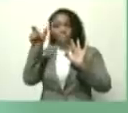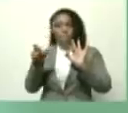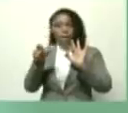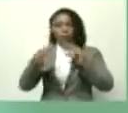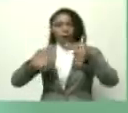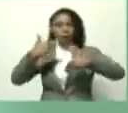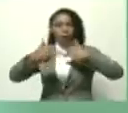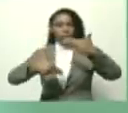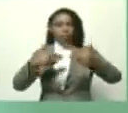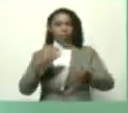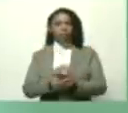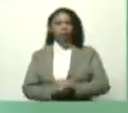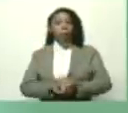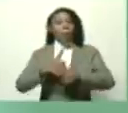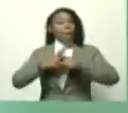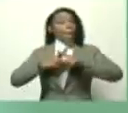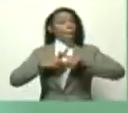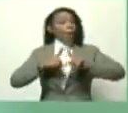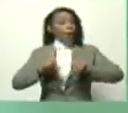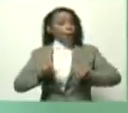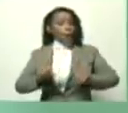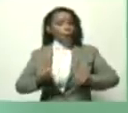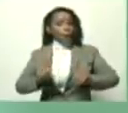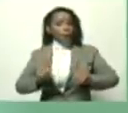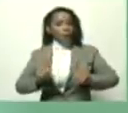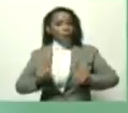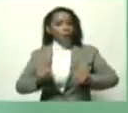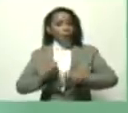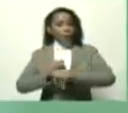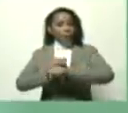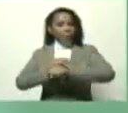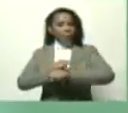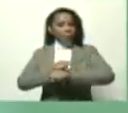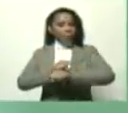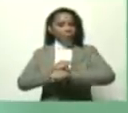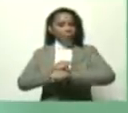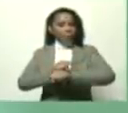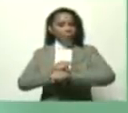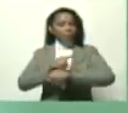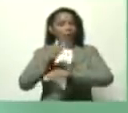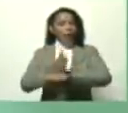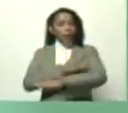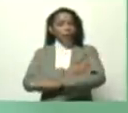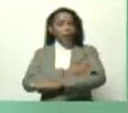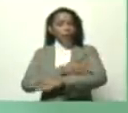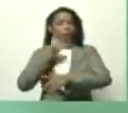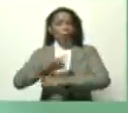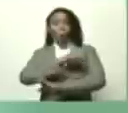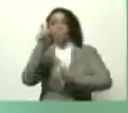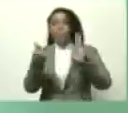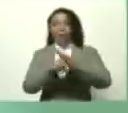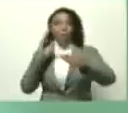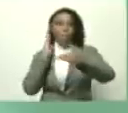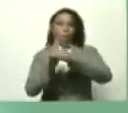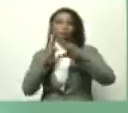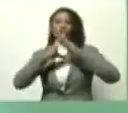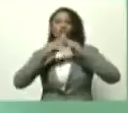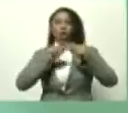criminales. Pero más temprano que tarde van a ser completamente